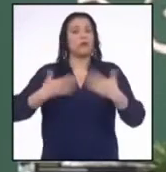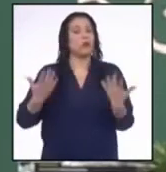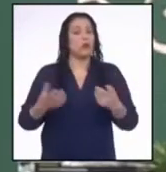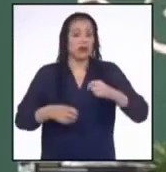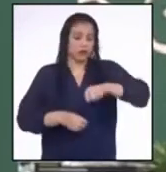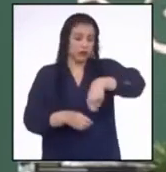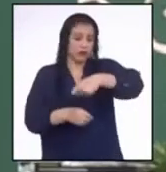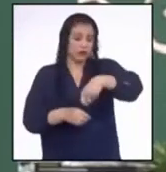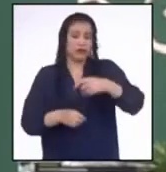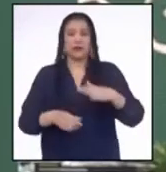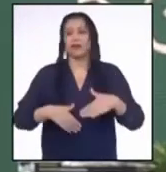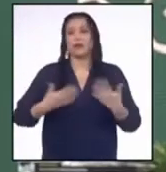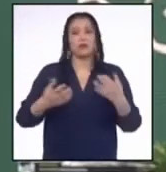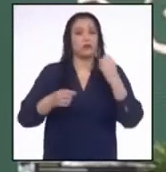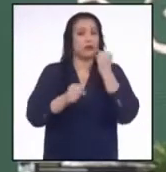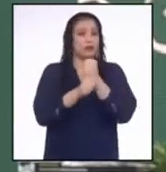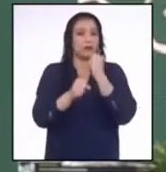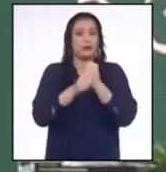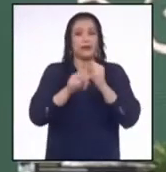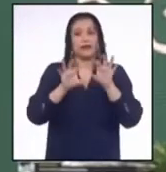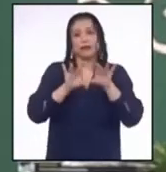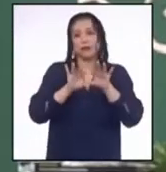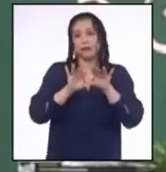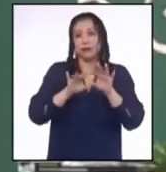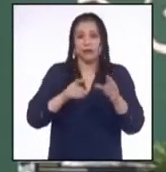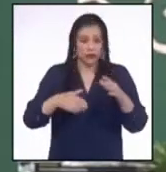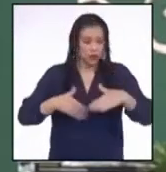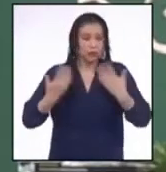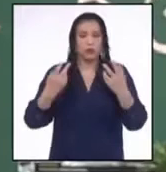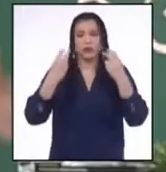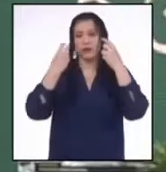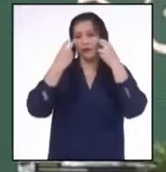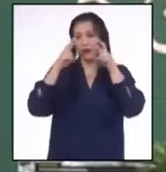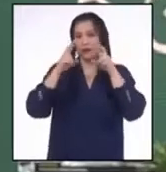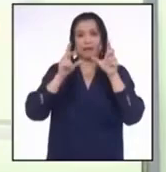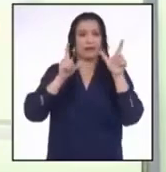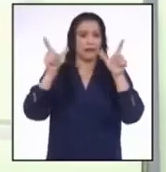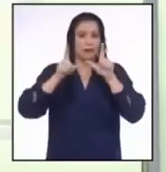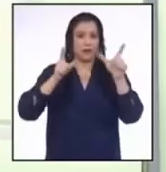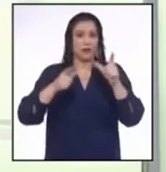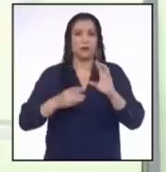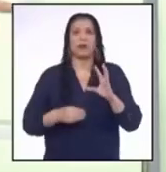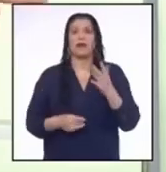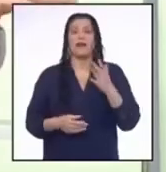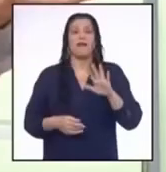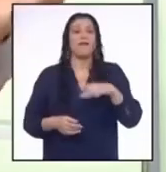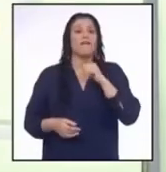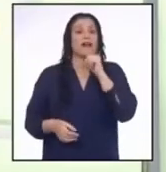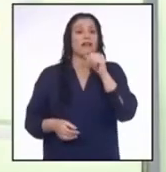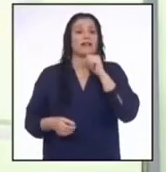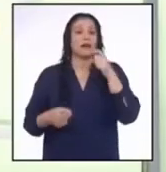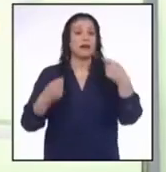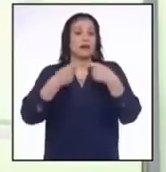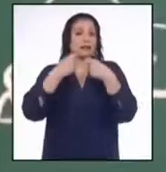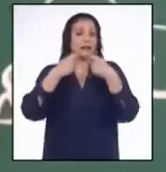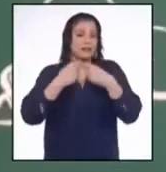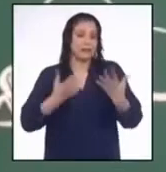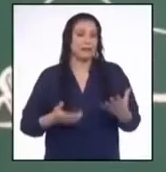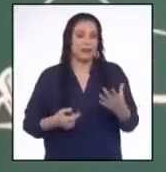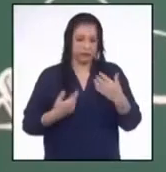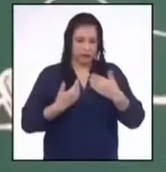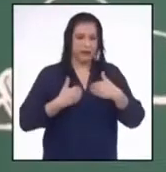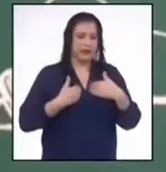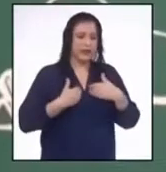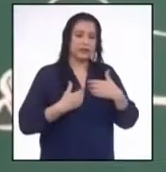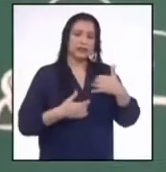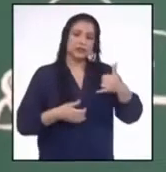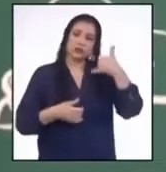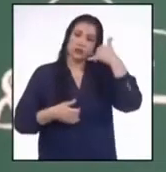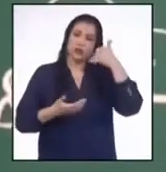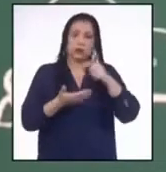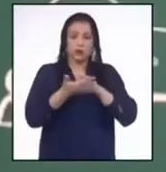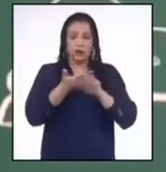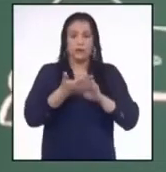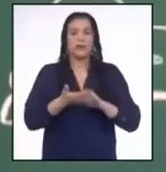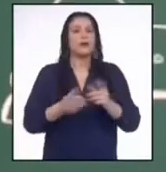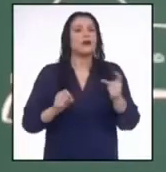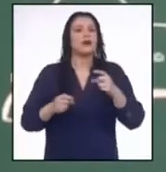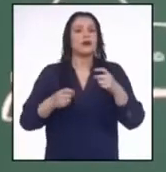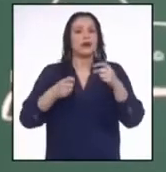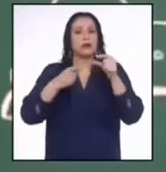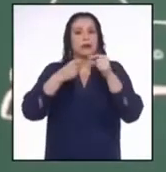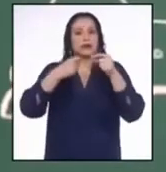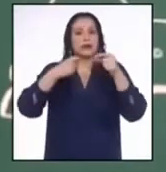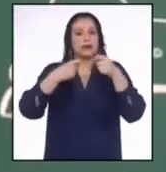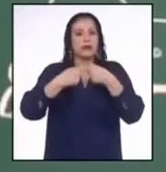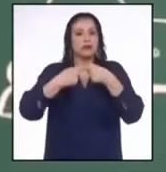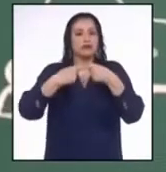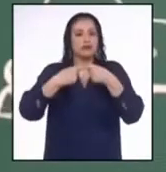pude trabajar en la computadora, no pude ver televisión. Pero felizmente tenías tu celular. Ni siquiera, porque la batería me